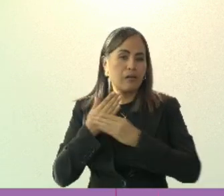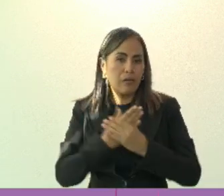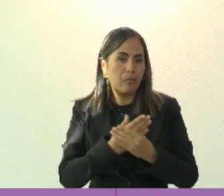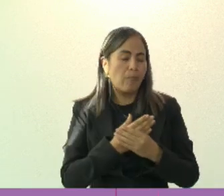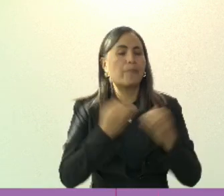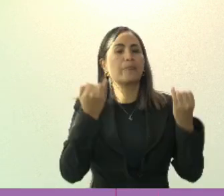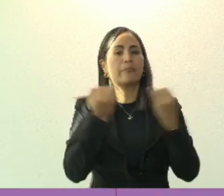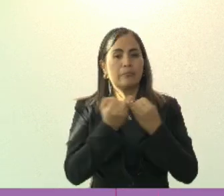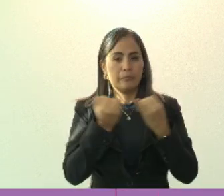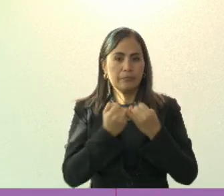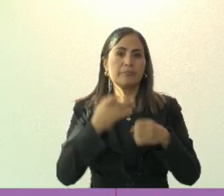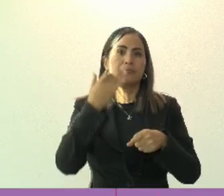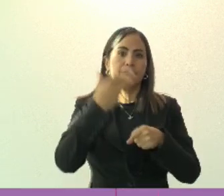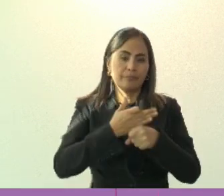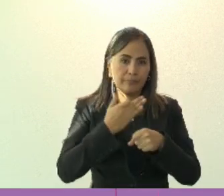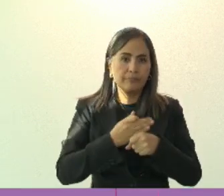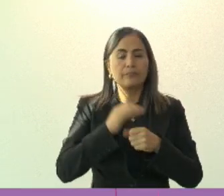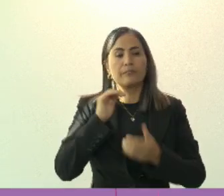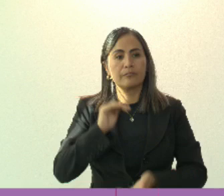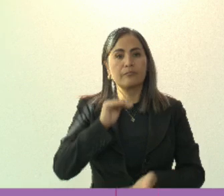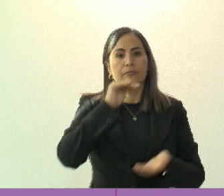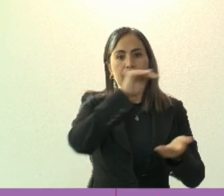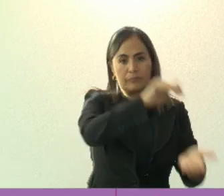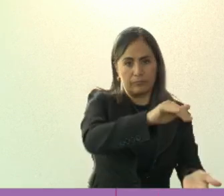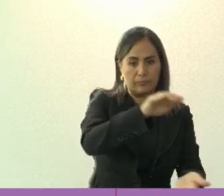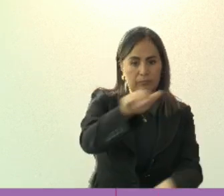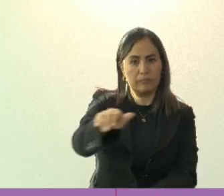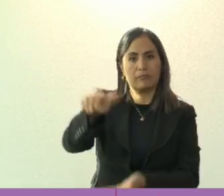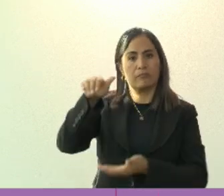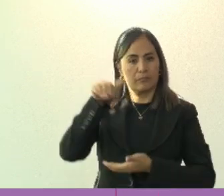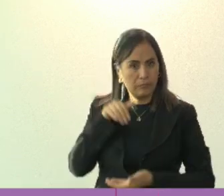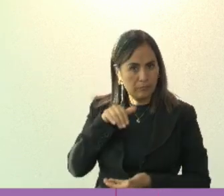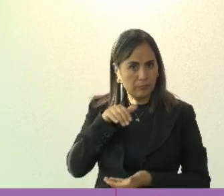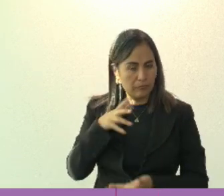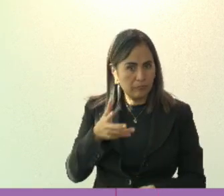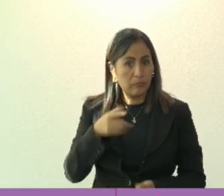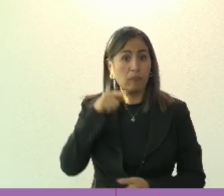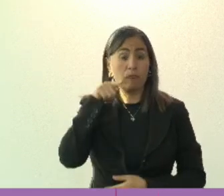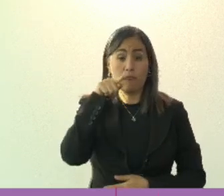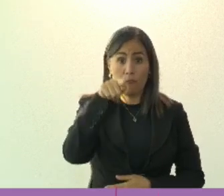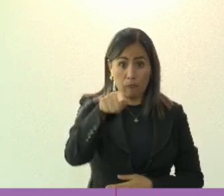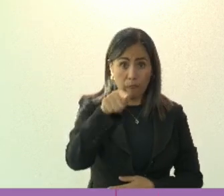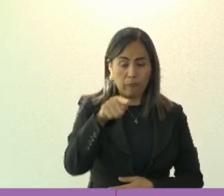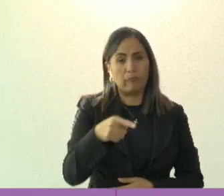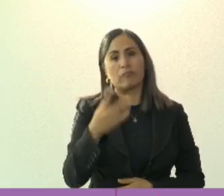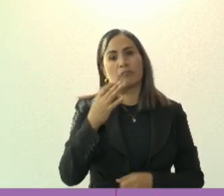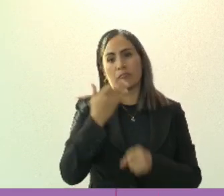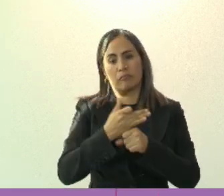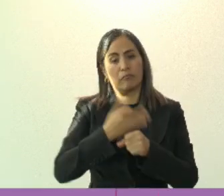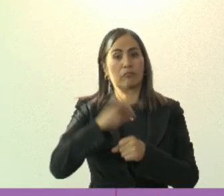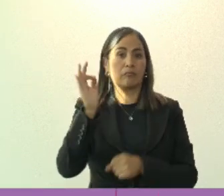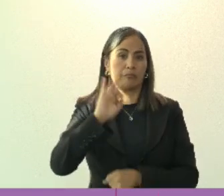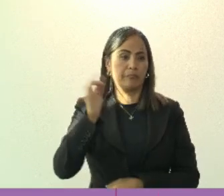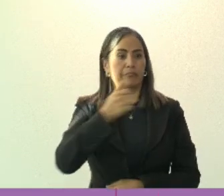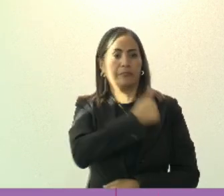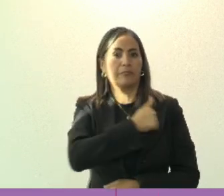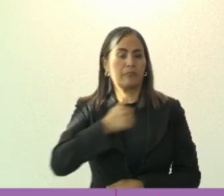relacionado a estos momentos de entrega y recepción, si tú eres o tienes un alcalde que va a recibir